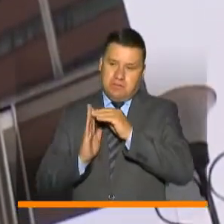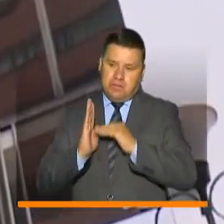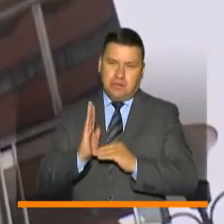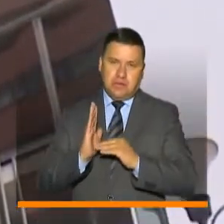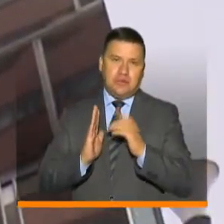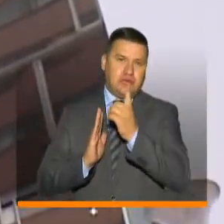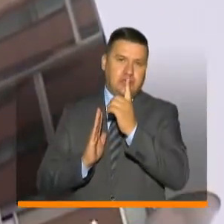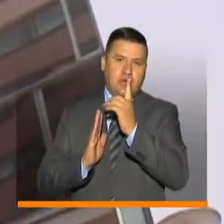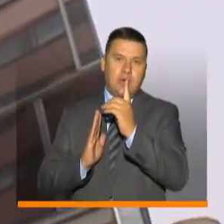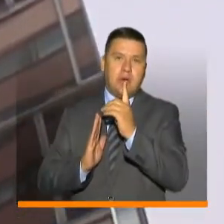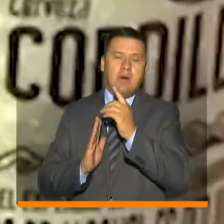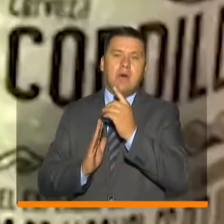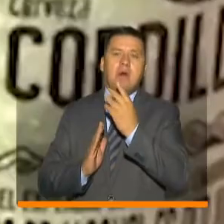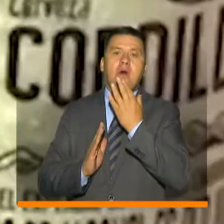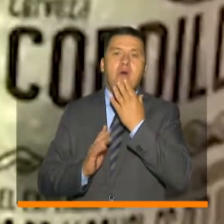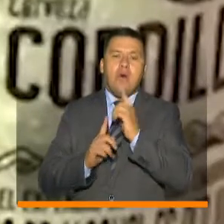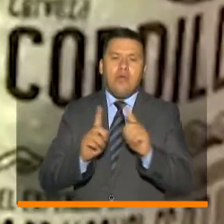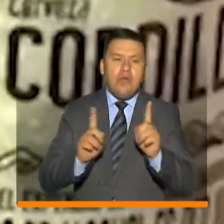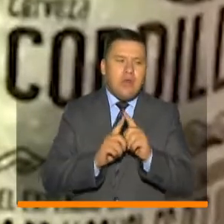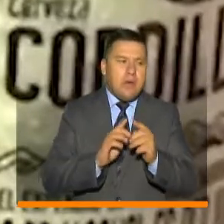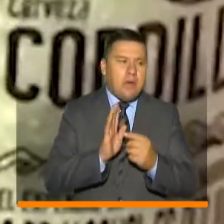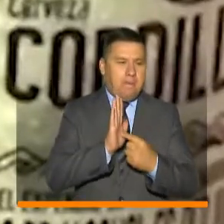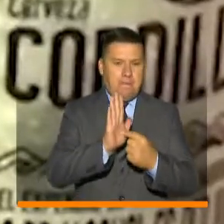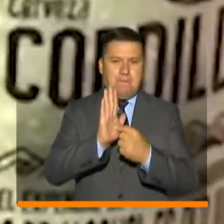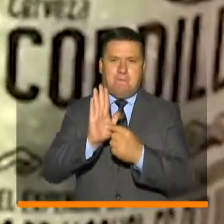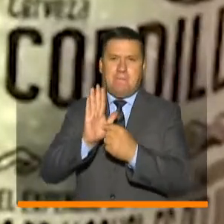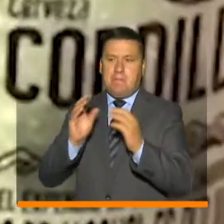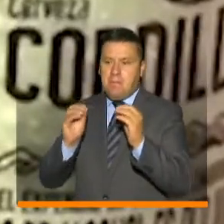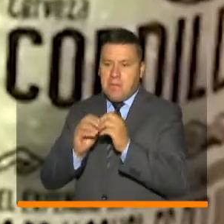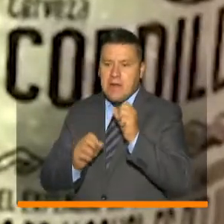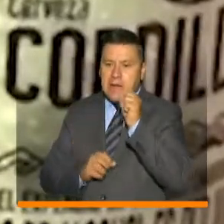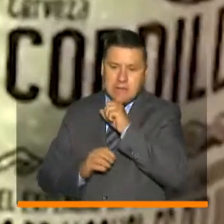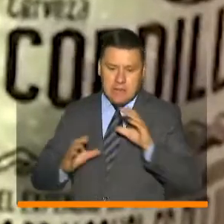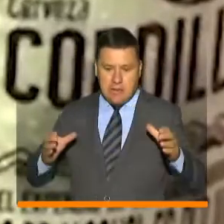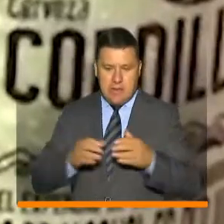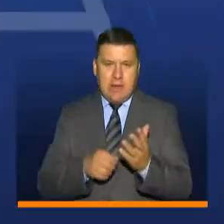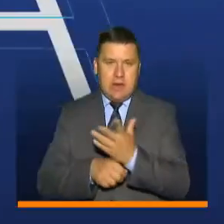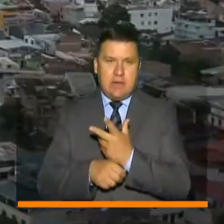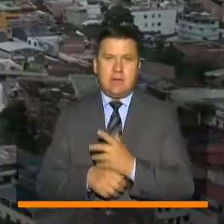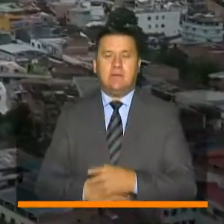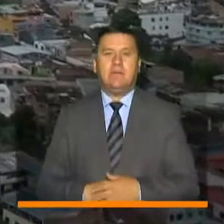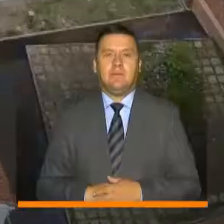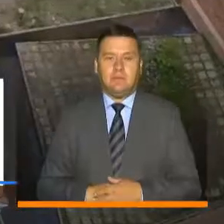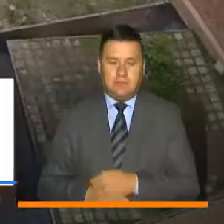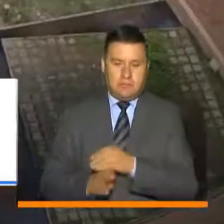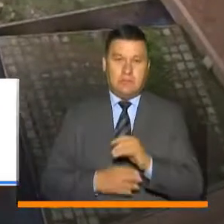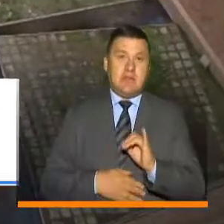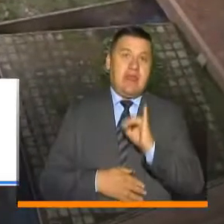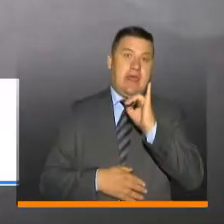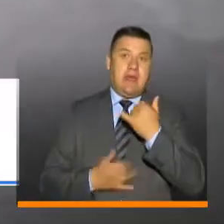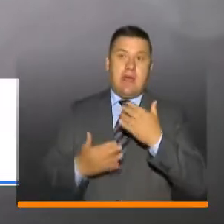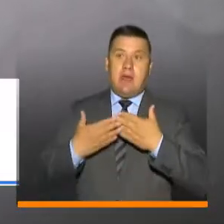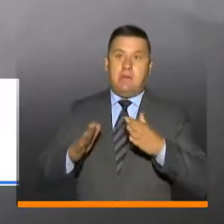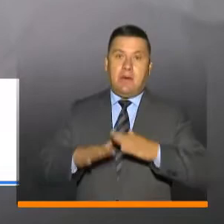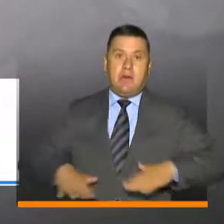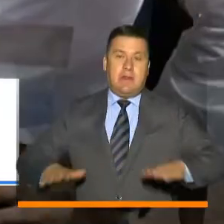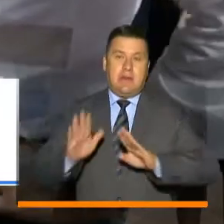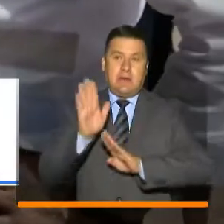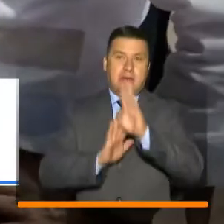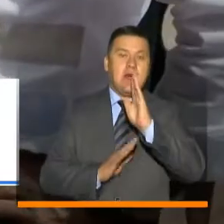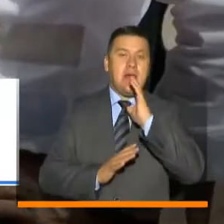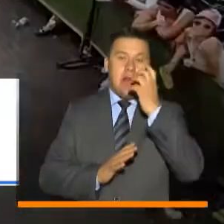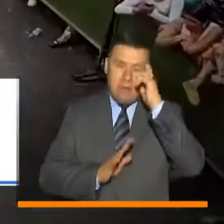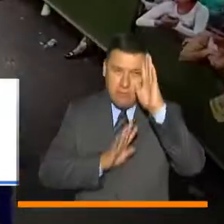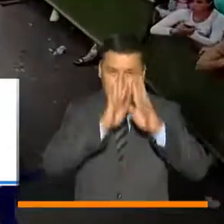a un solo registro sanitario para diferentes presentaciones de una misma cerveza artesanal. Ibagué inaugura área de desarrollo